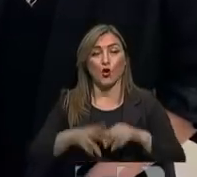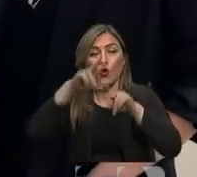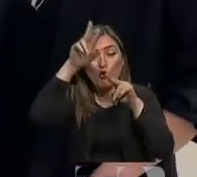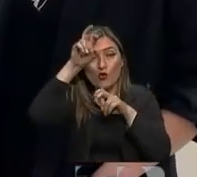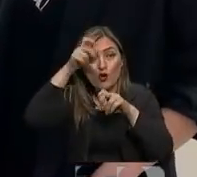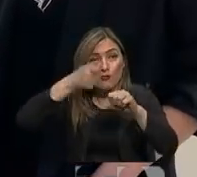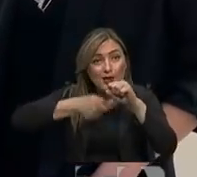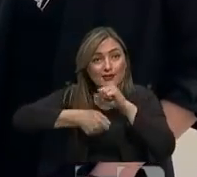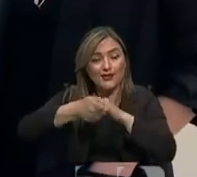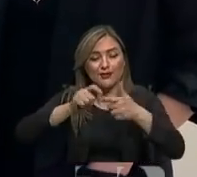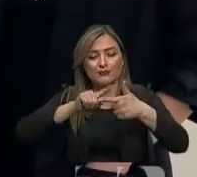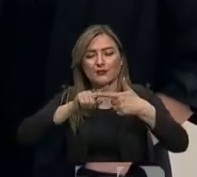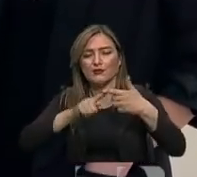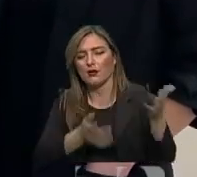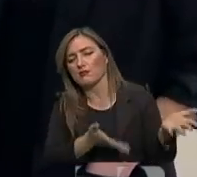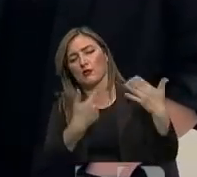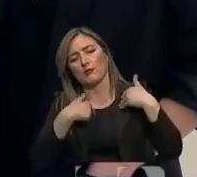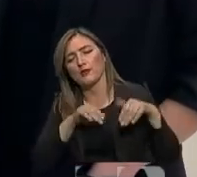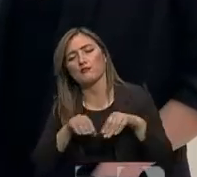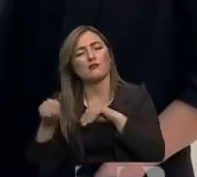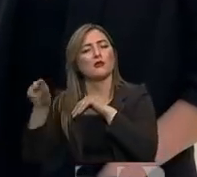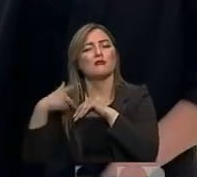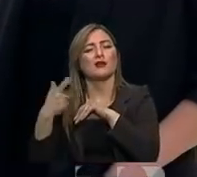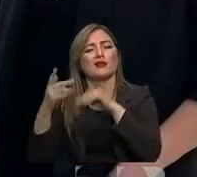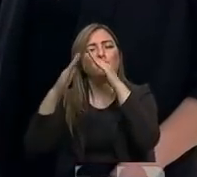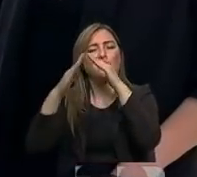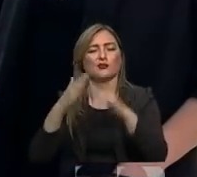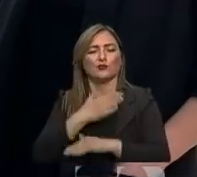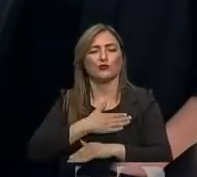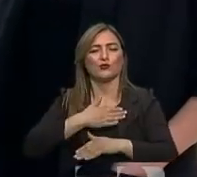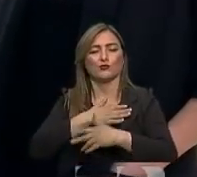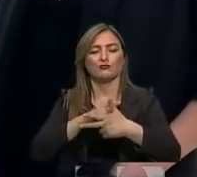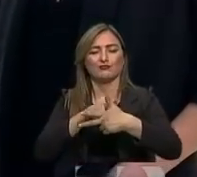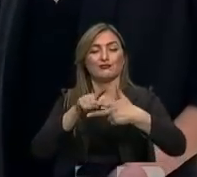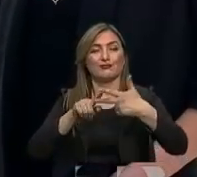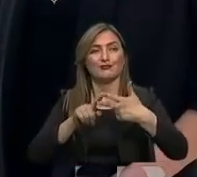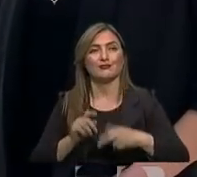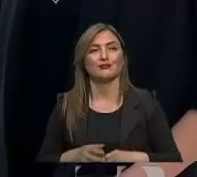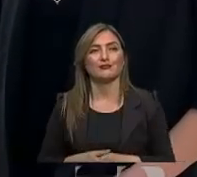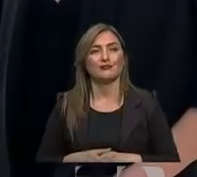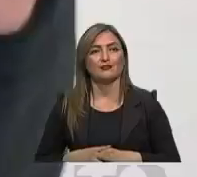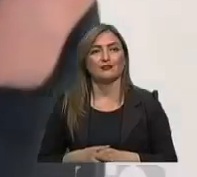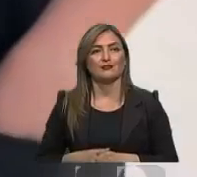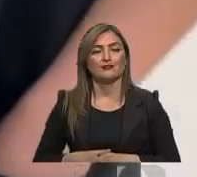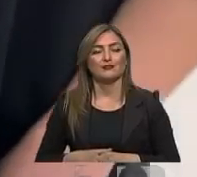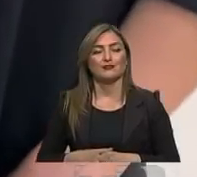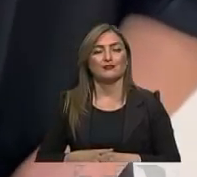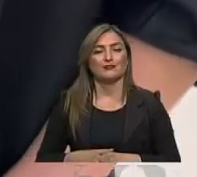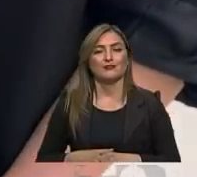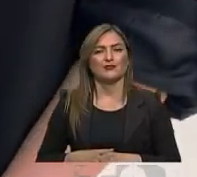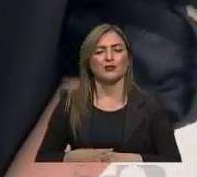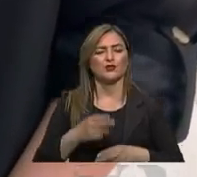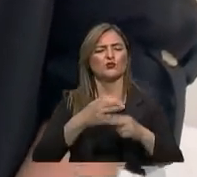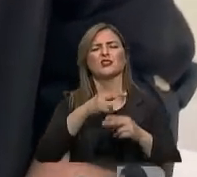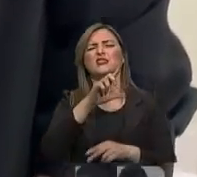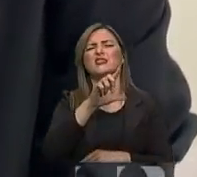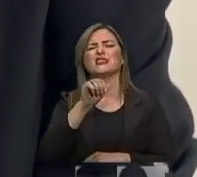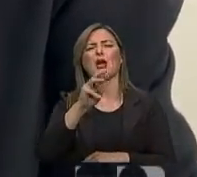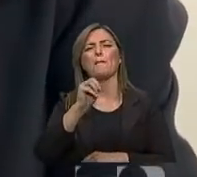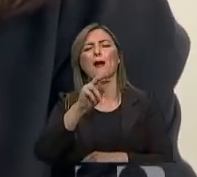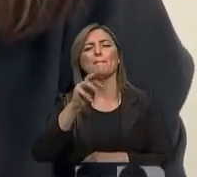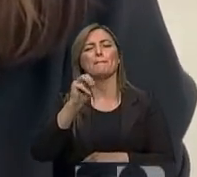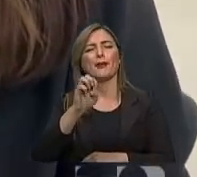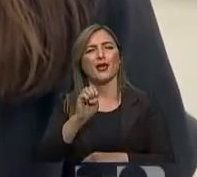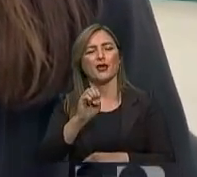favor, son algunas de las obras literarias escritas por Andrea. En esta ocasión, el suscrito Llámame Ismael fue con el que ganó